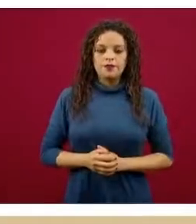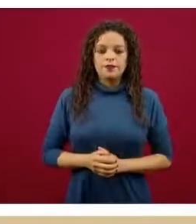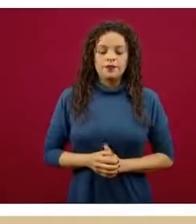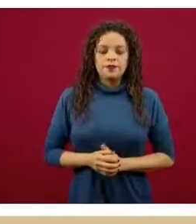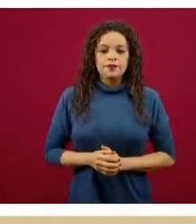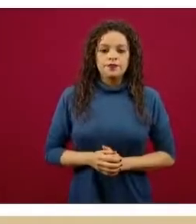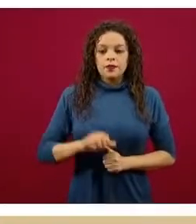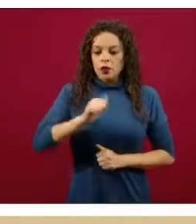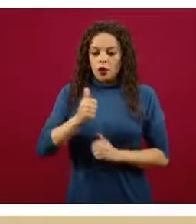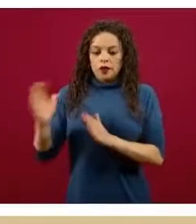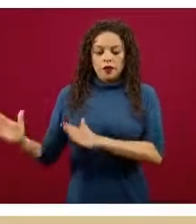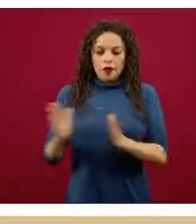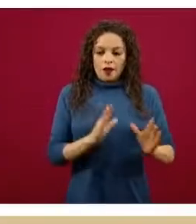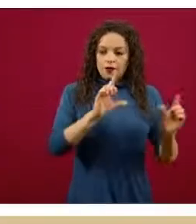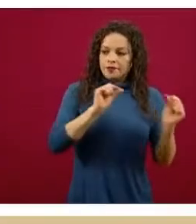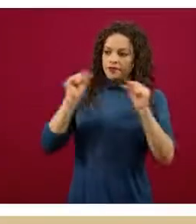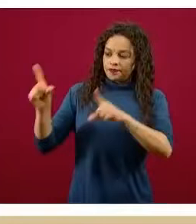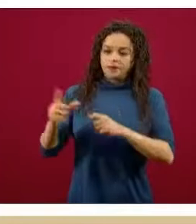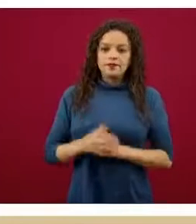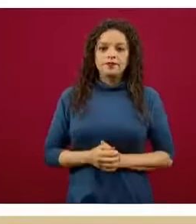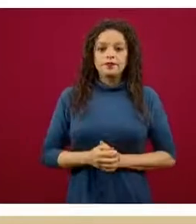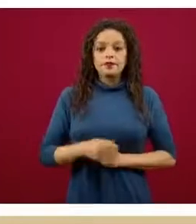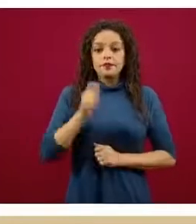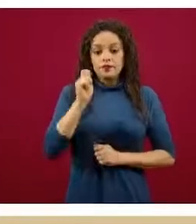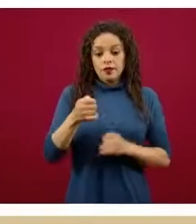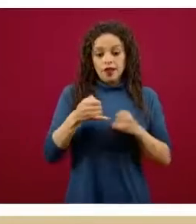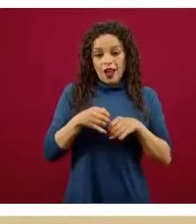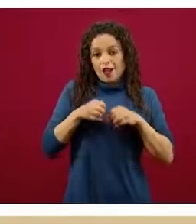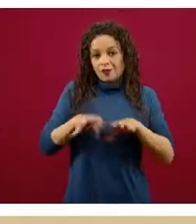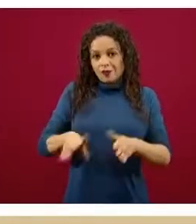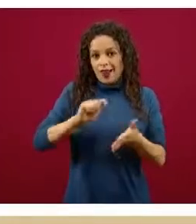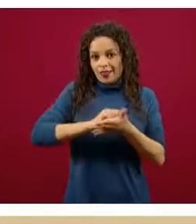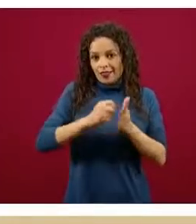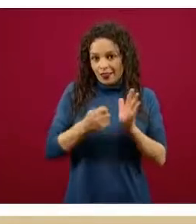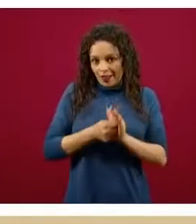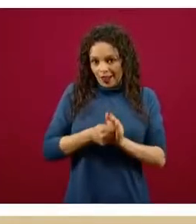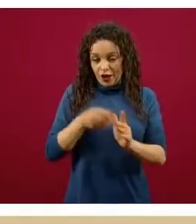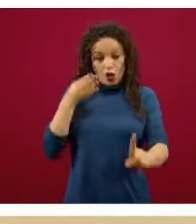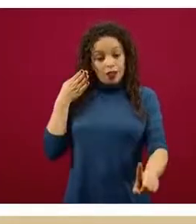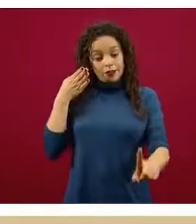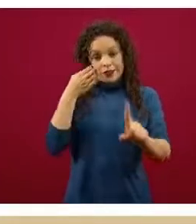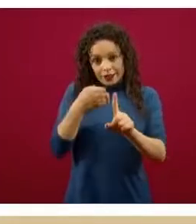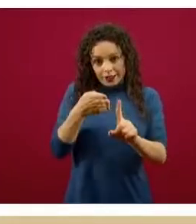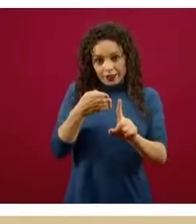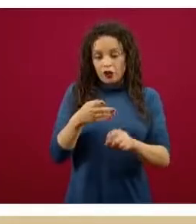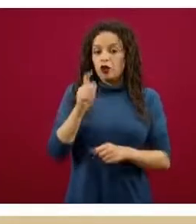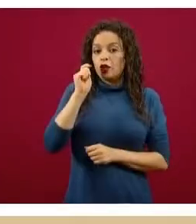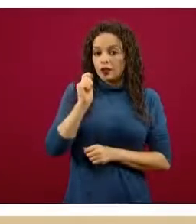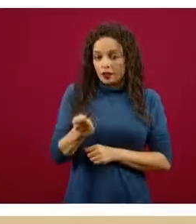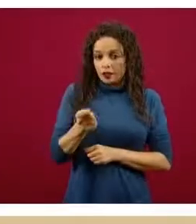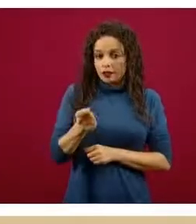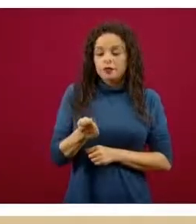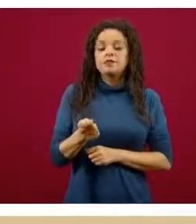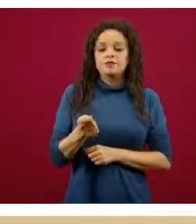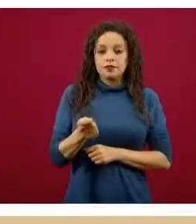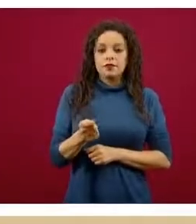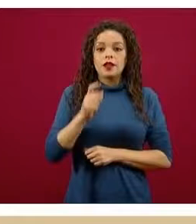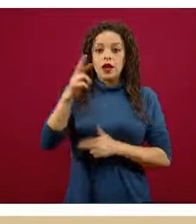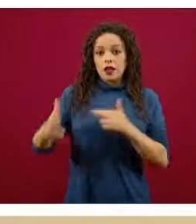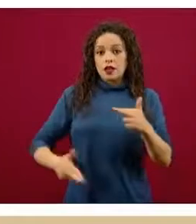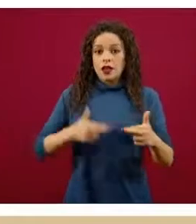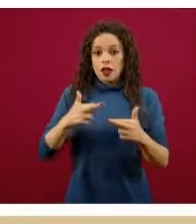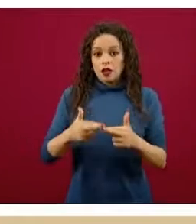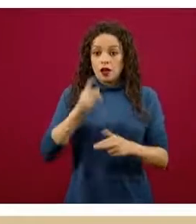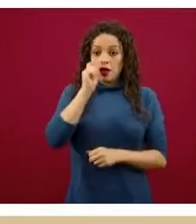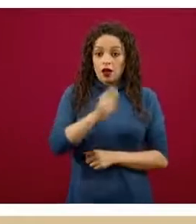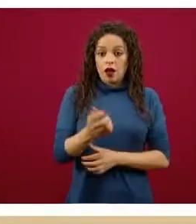Pasando a el informe técnico específicamente, en los casos confirmados y activos por región de la Organización